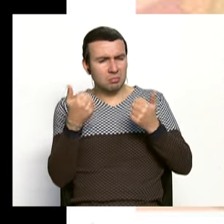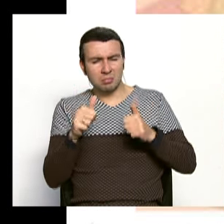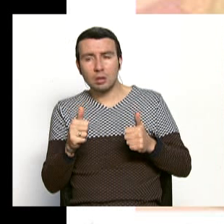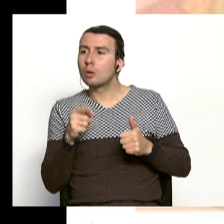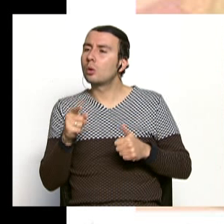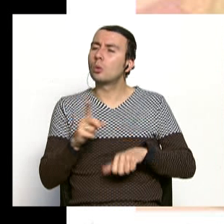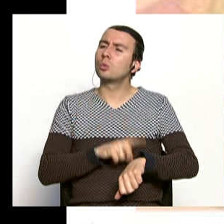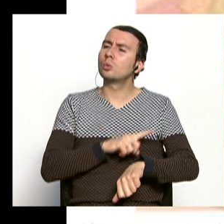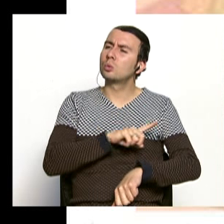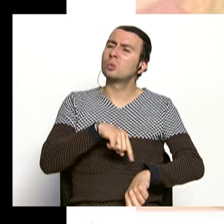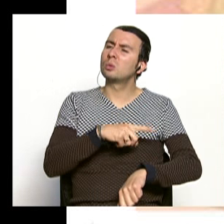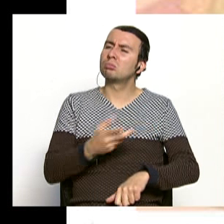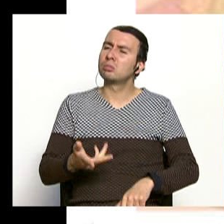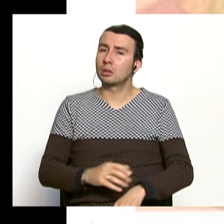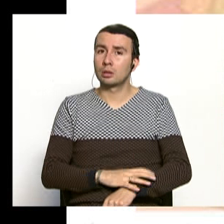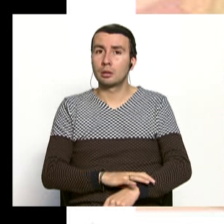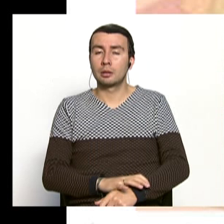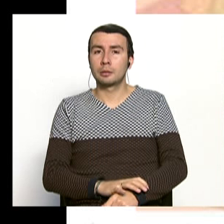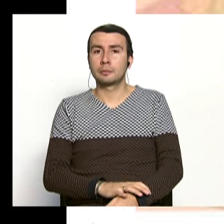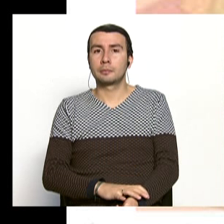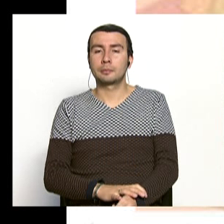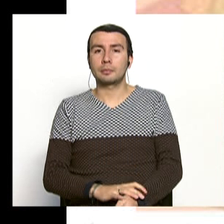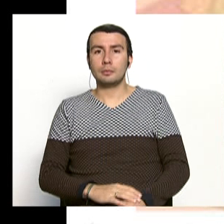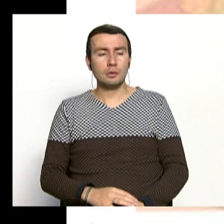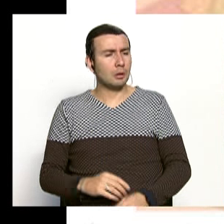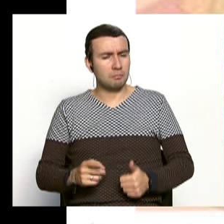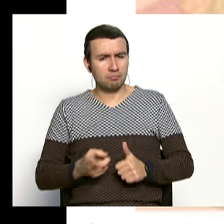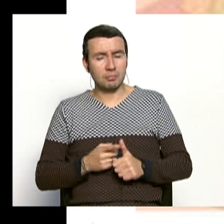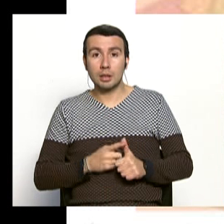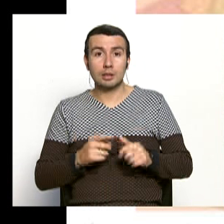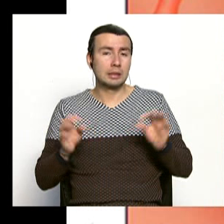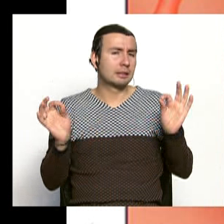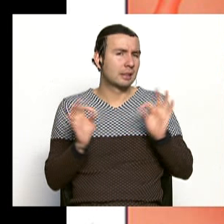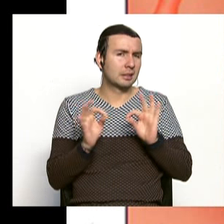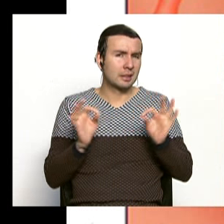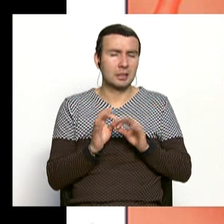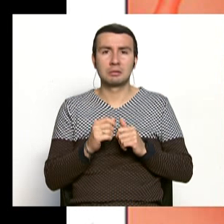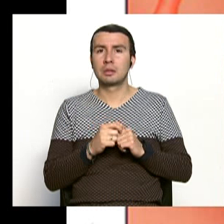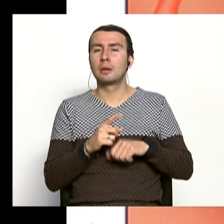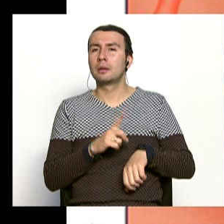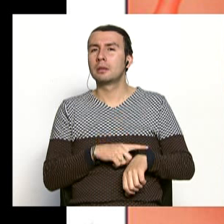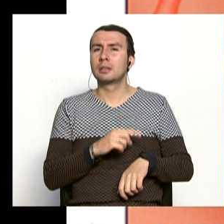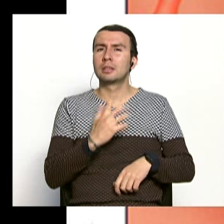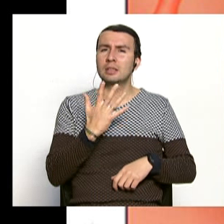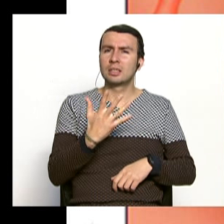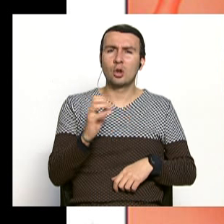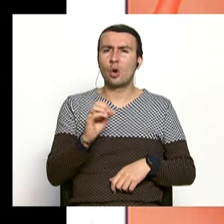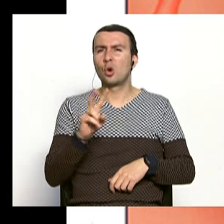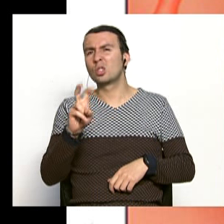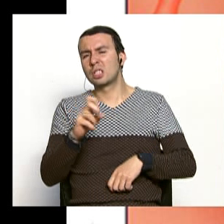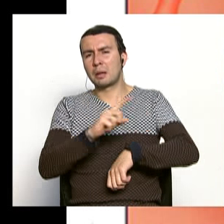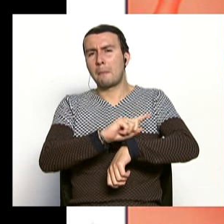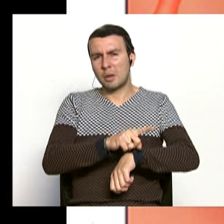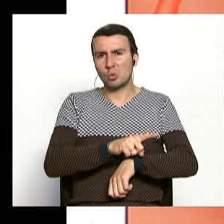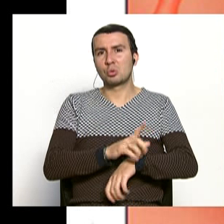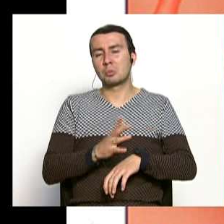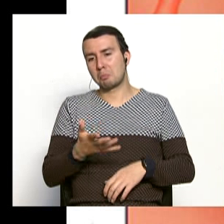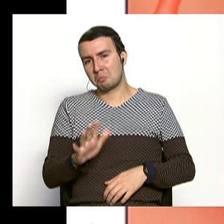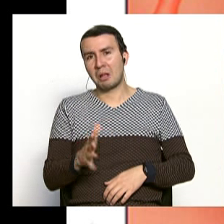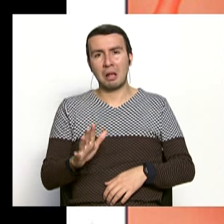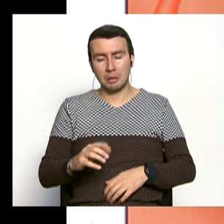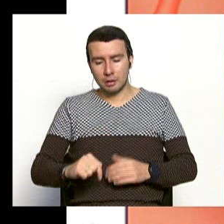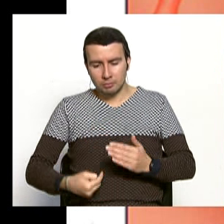diagnóstica es un procedimiento realmente muy muy sencillo en general muy corto dura unos 5 o 7 minutos pero